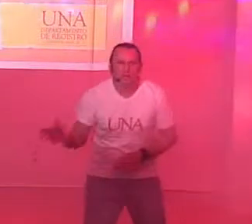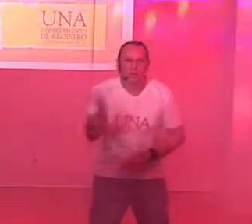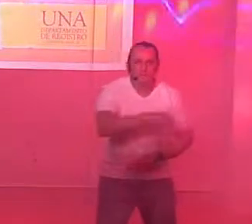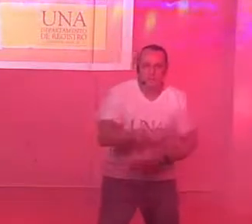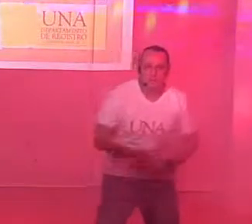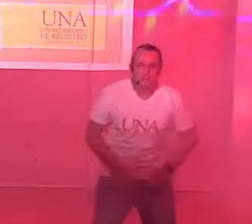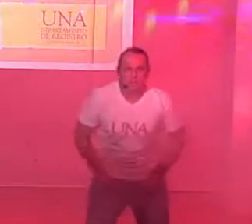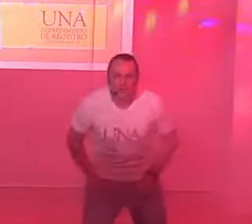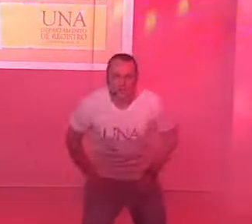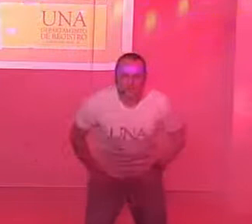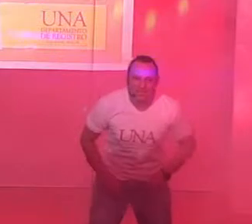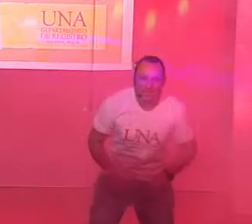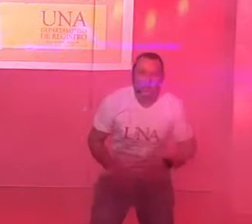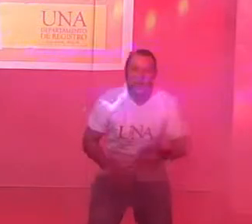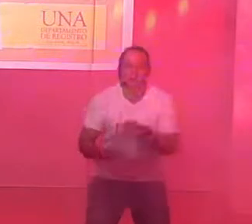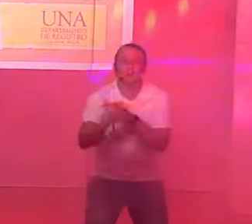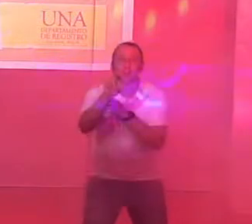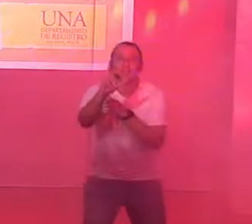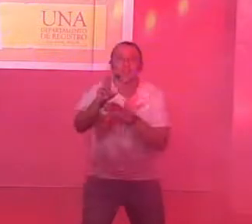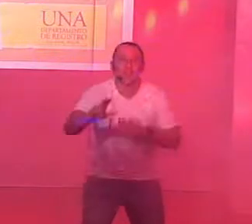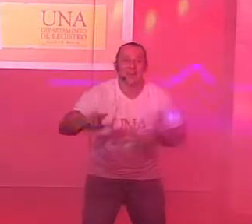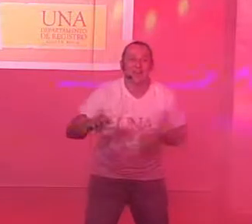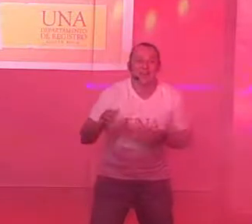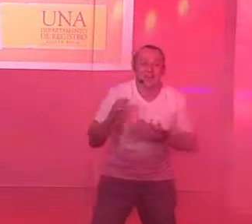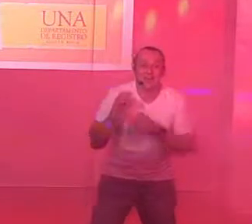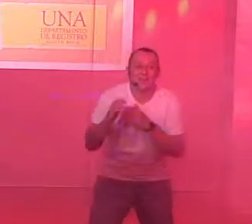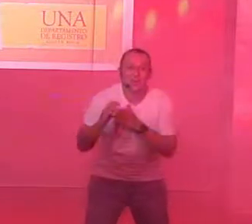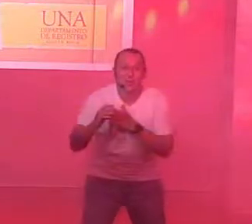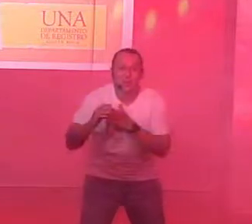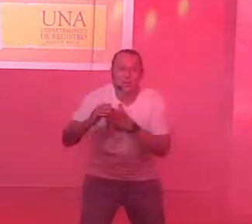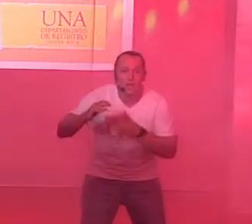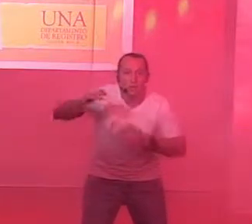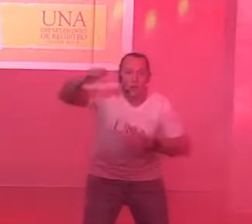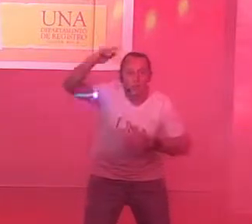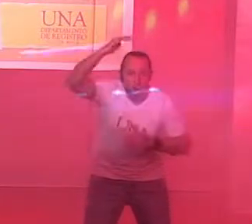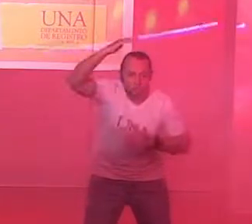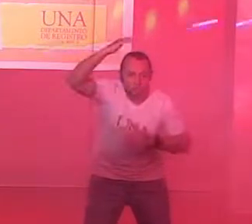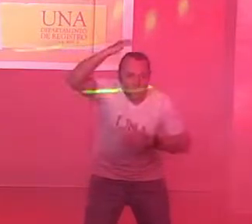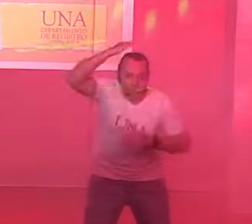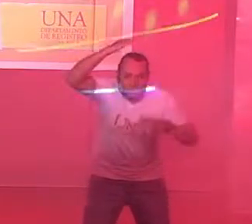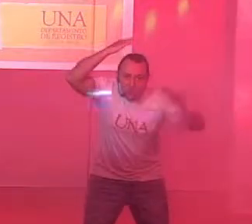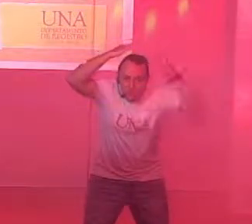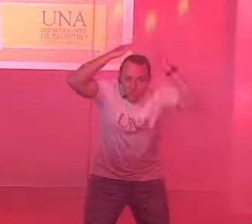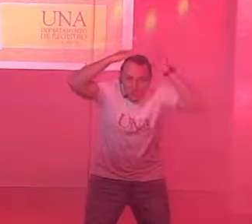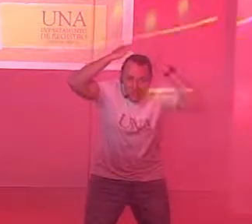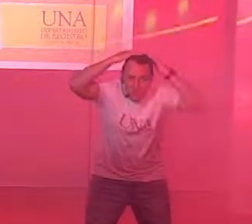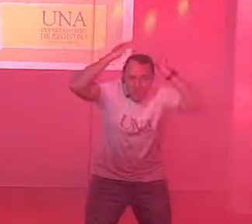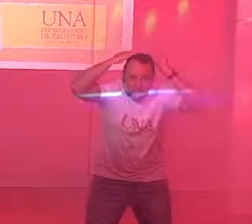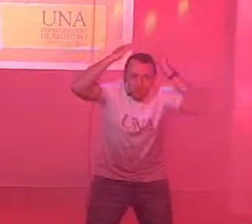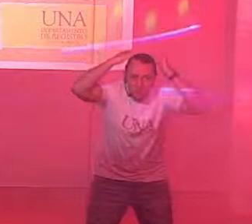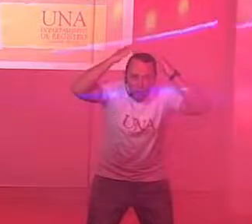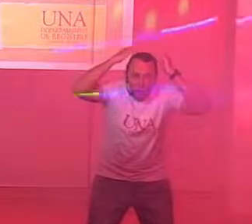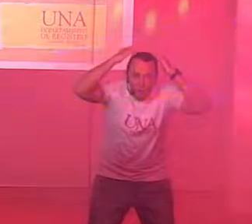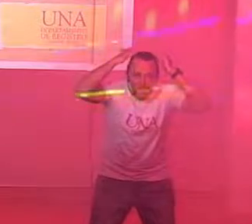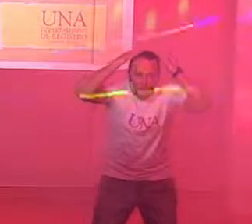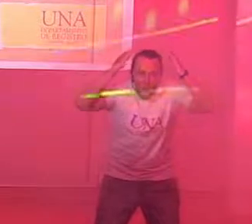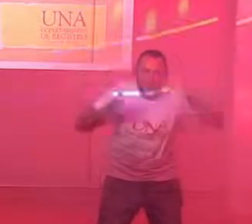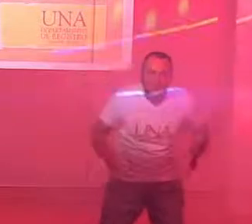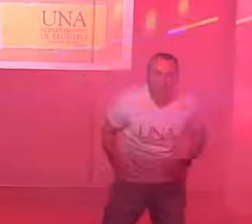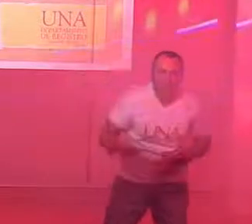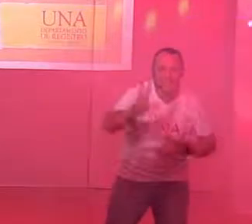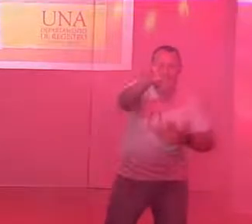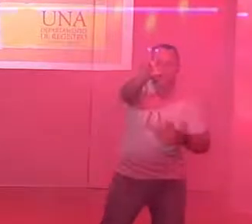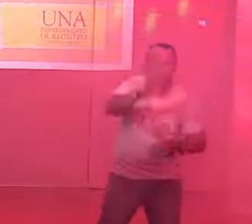como solo efectos aquí. Ok, vamos con la tercera. Cada vez que yo diga avión, nos vamos a tocar dos veces la cabeza suavemente.